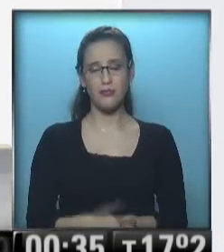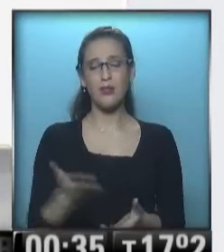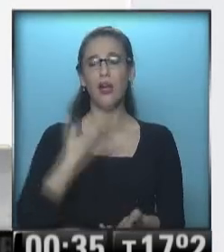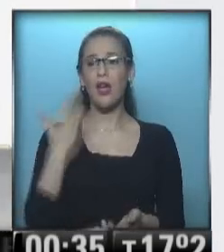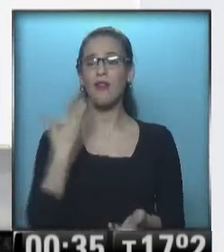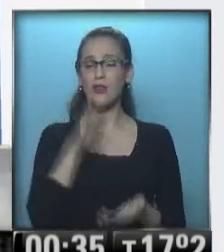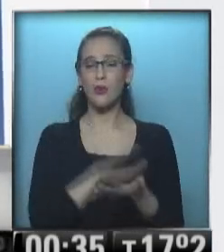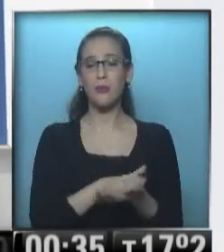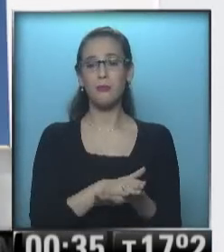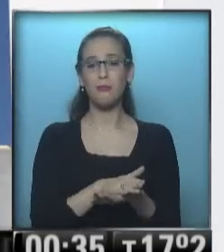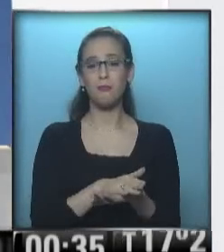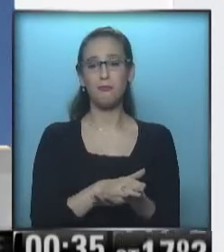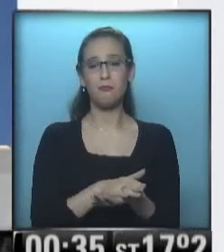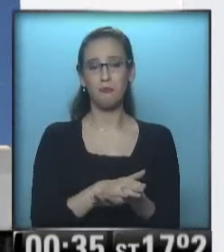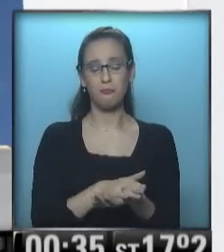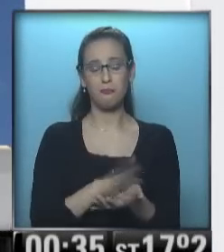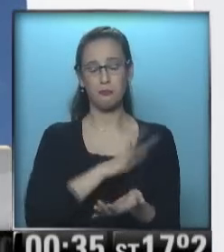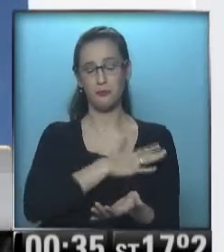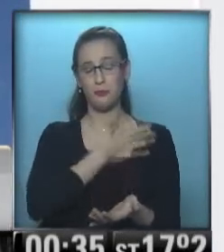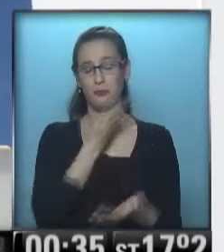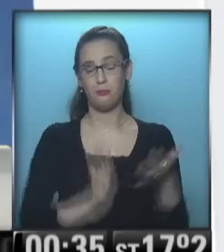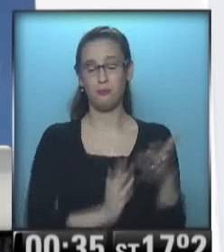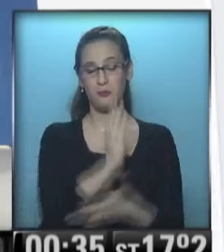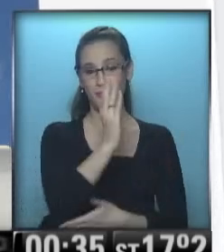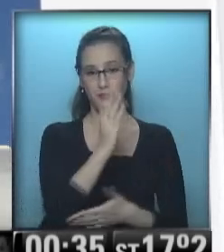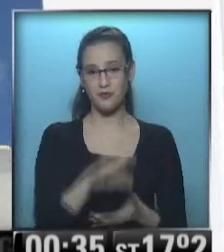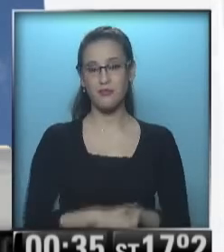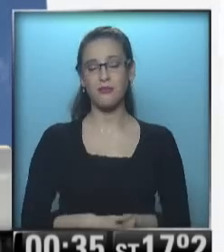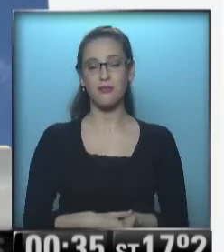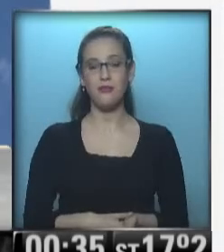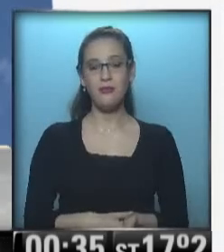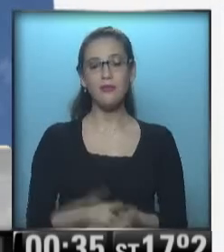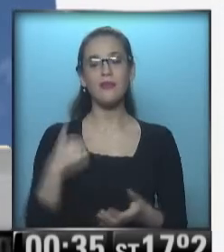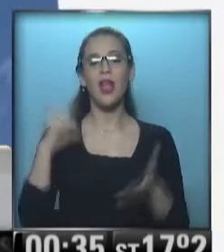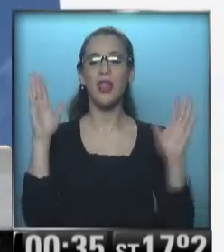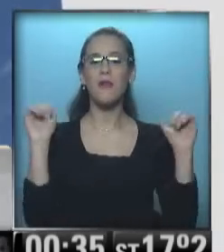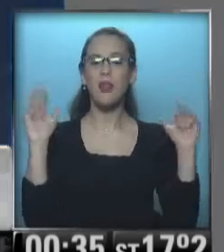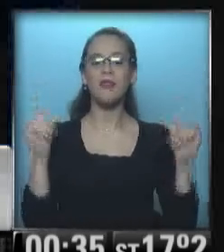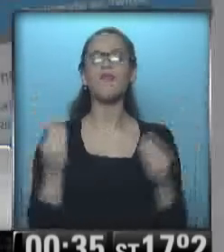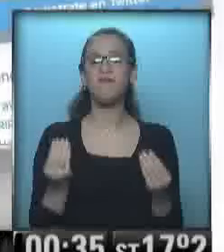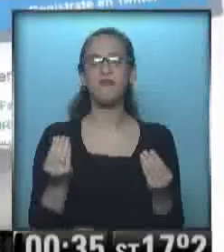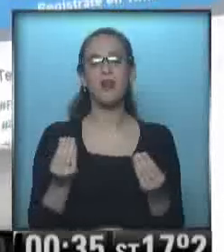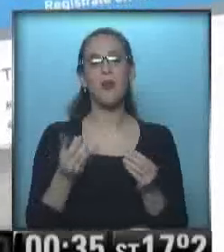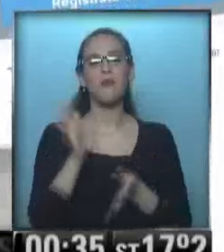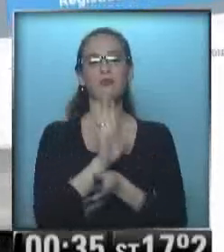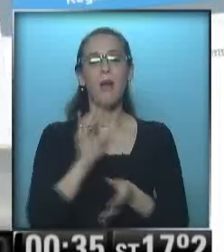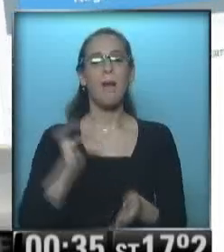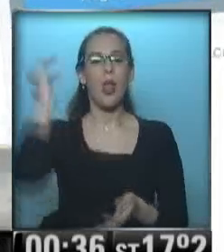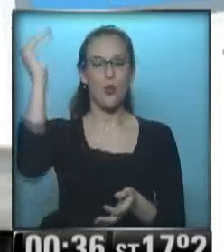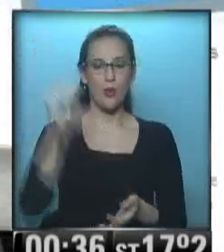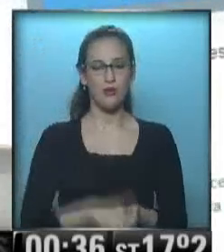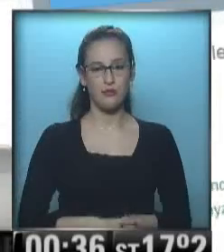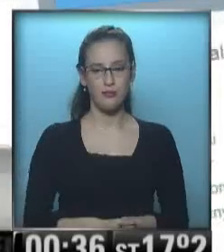Sin palabras, amor eterno para vos. Poder decir adiós es crecer. Su amigo Zeta